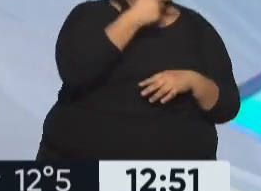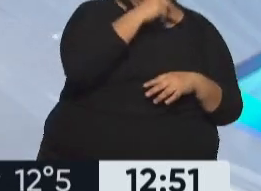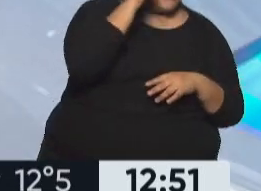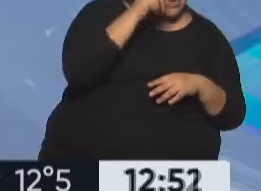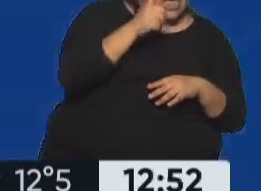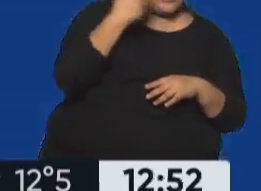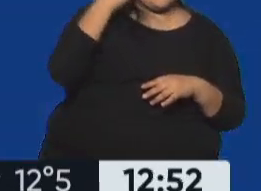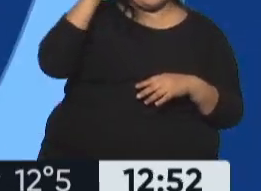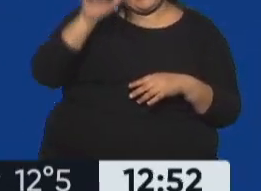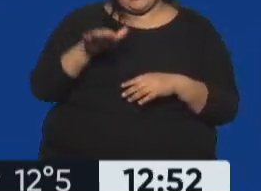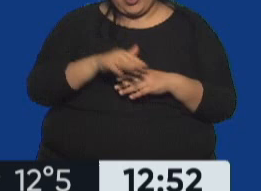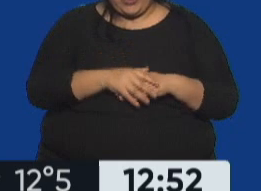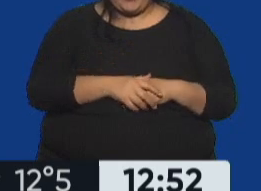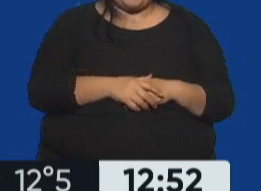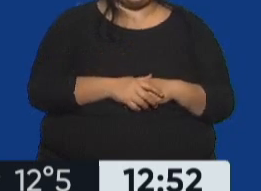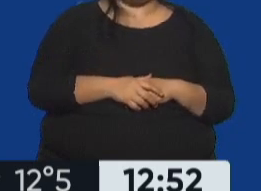nieto.